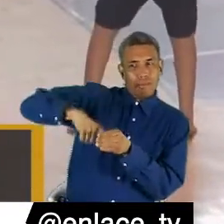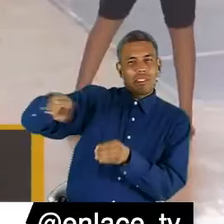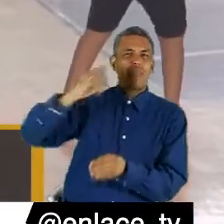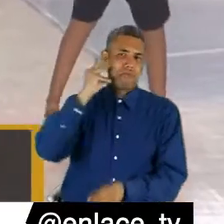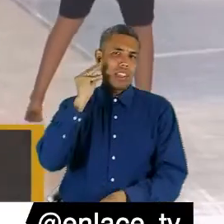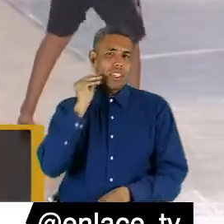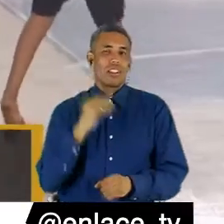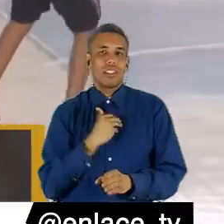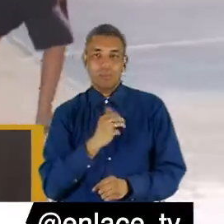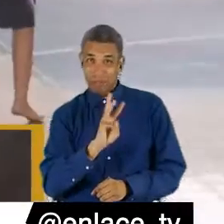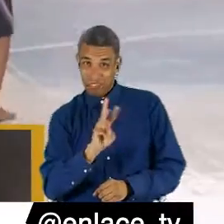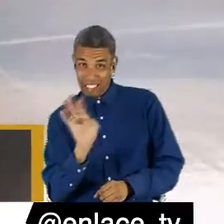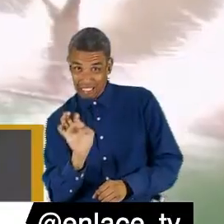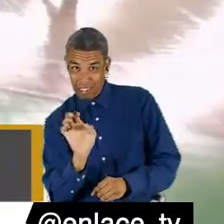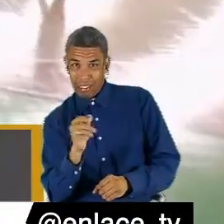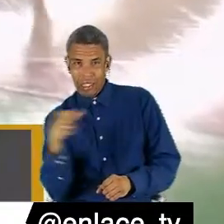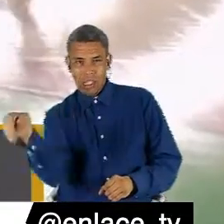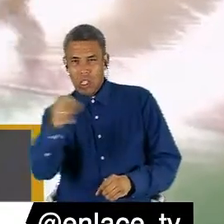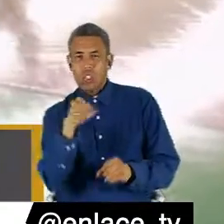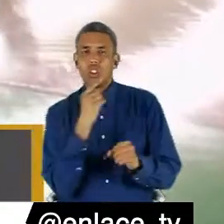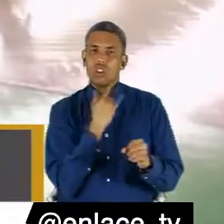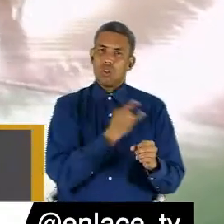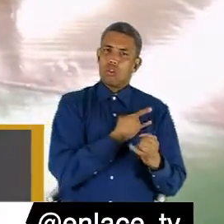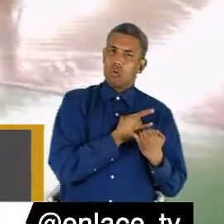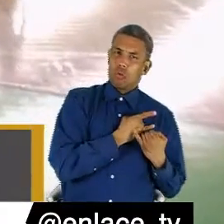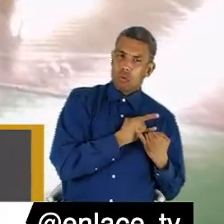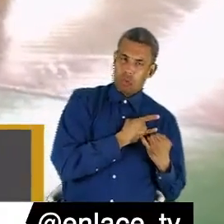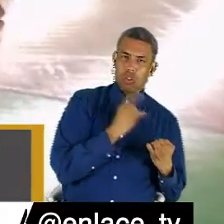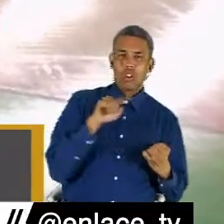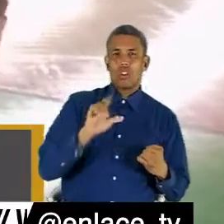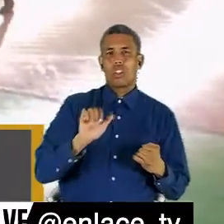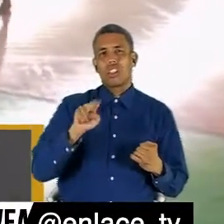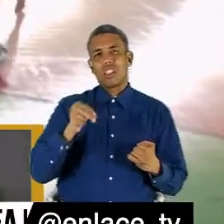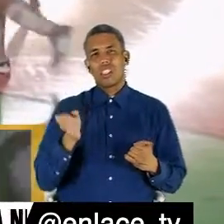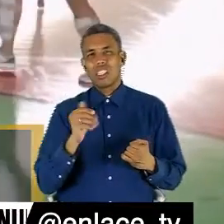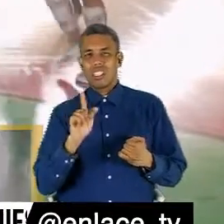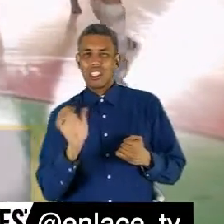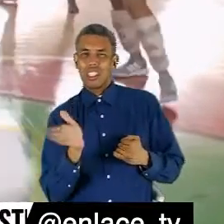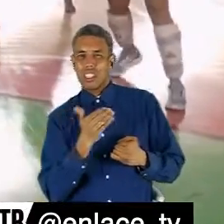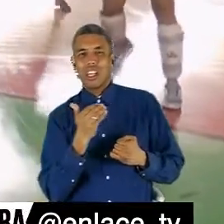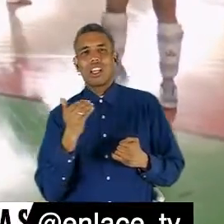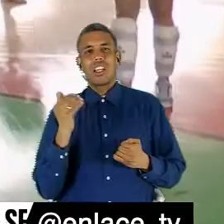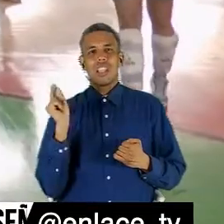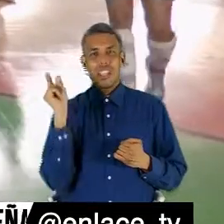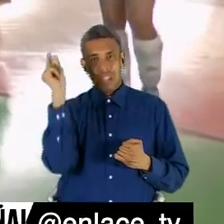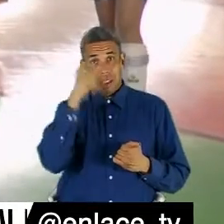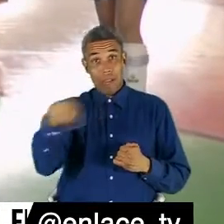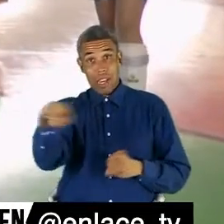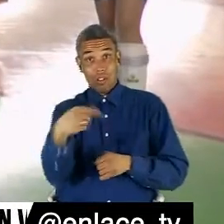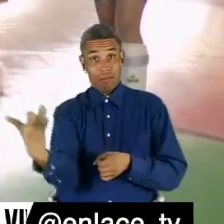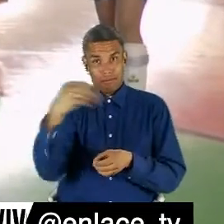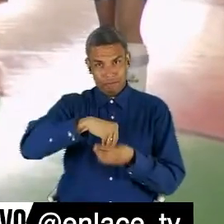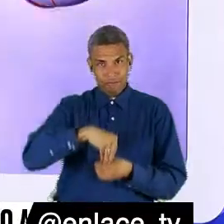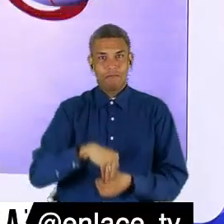taekwondistas pertenecen a las nóminas de la UIS, San Jan, Escuelas de Inderva, Clubes Miramar e Infantas.